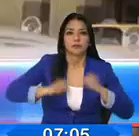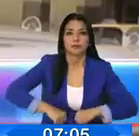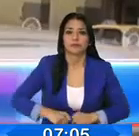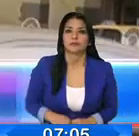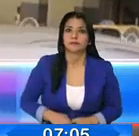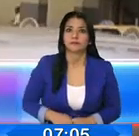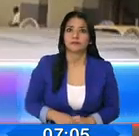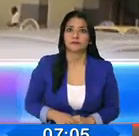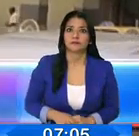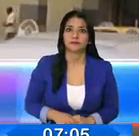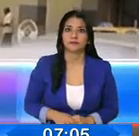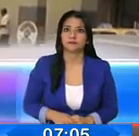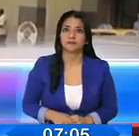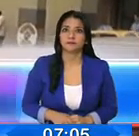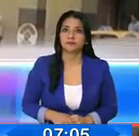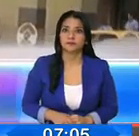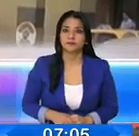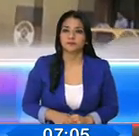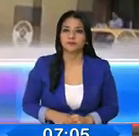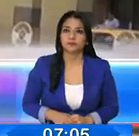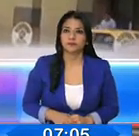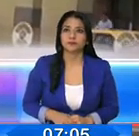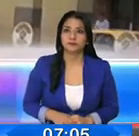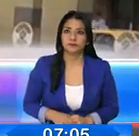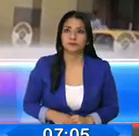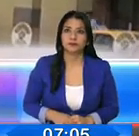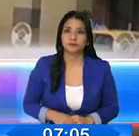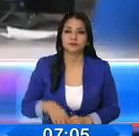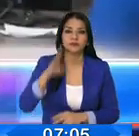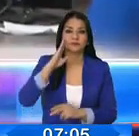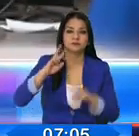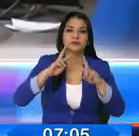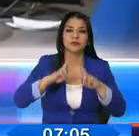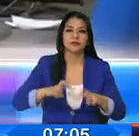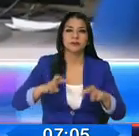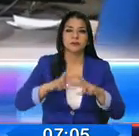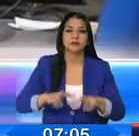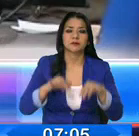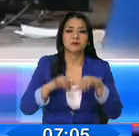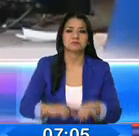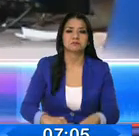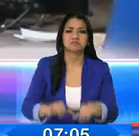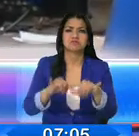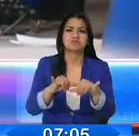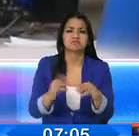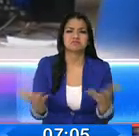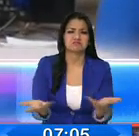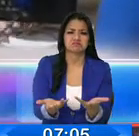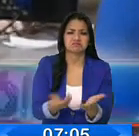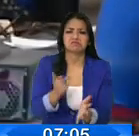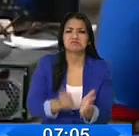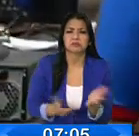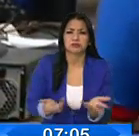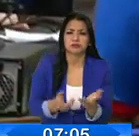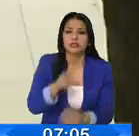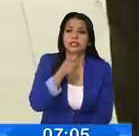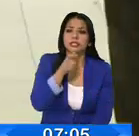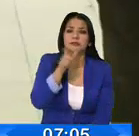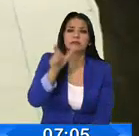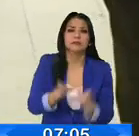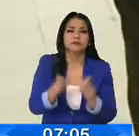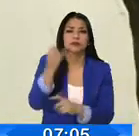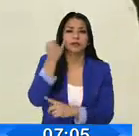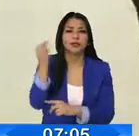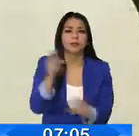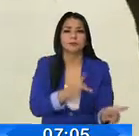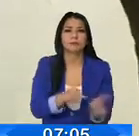robo. Entre tanto, que continúan las investigaciones para determinar quiénes estuvieron